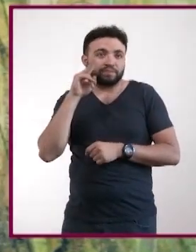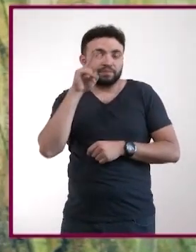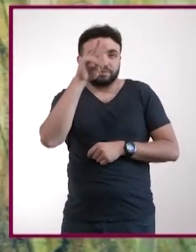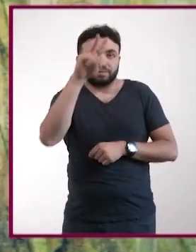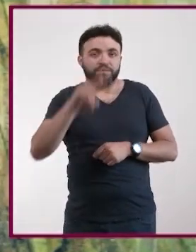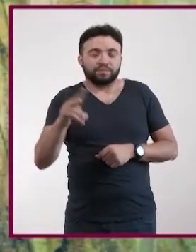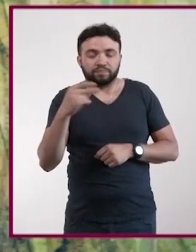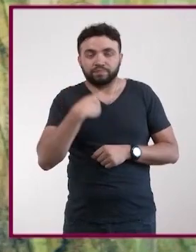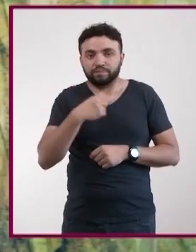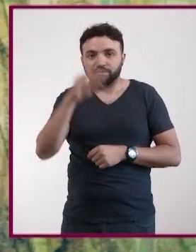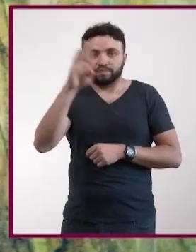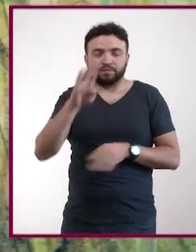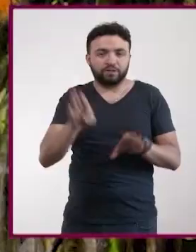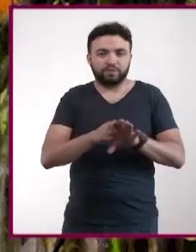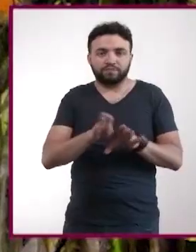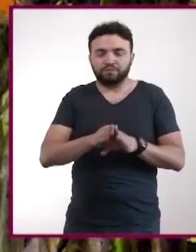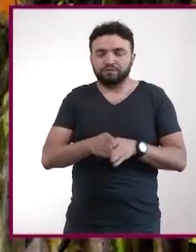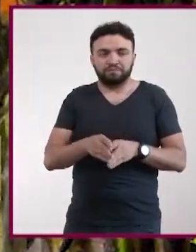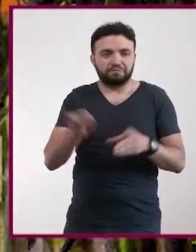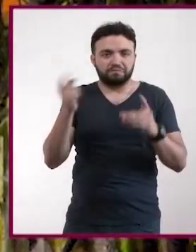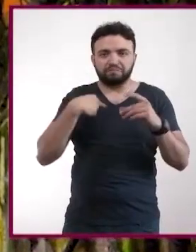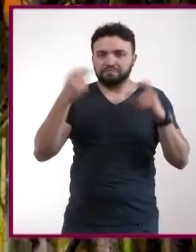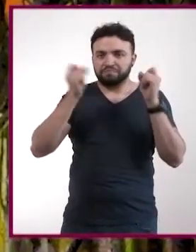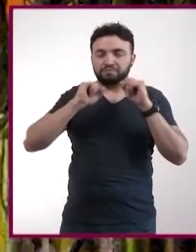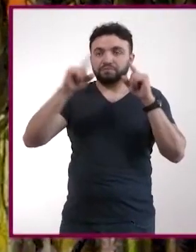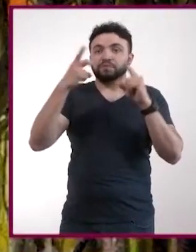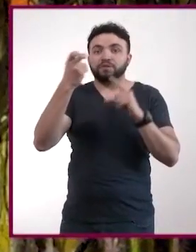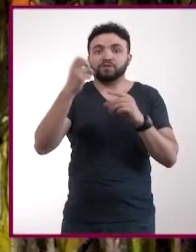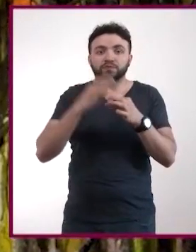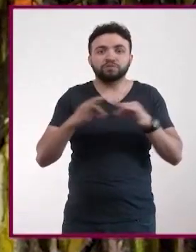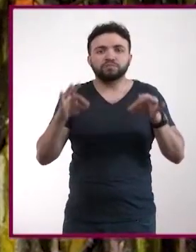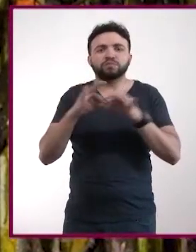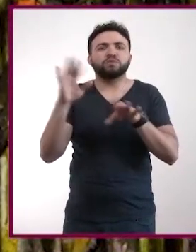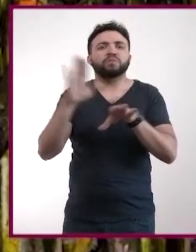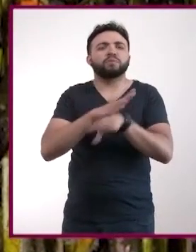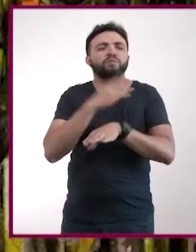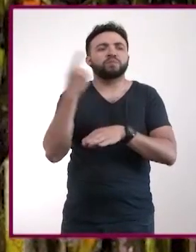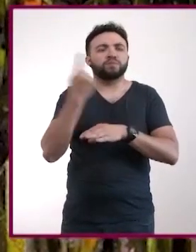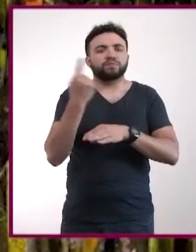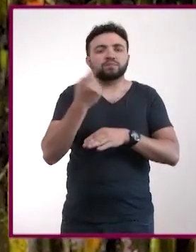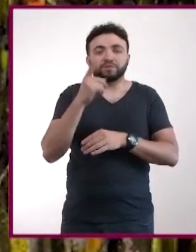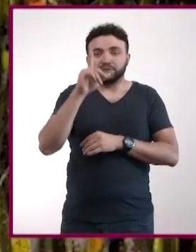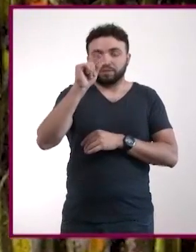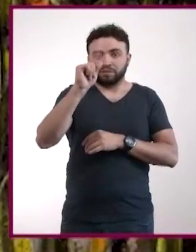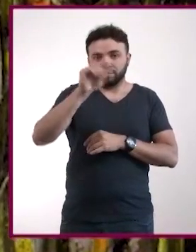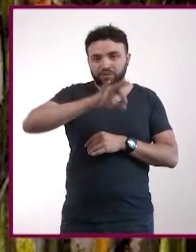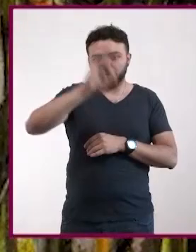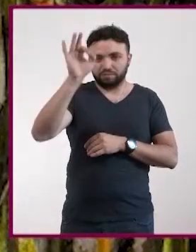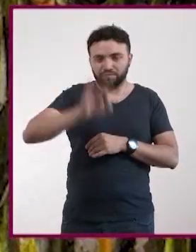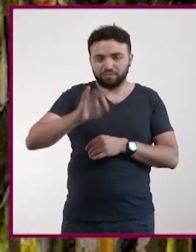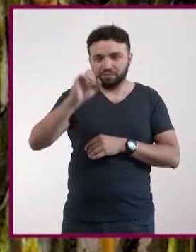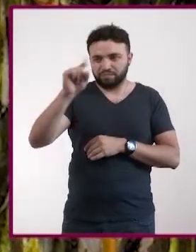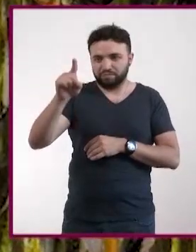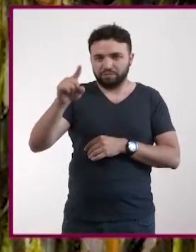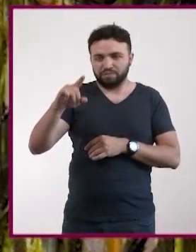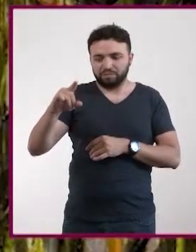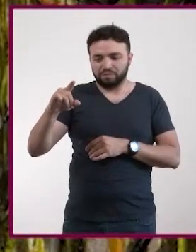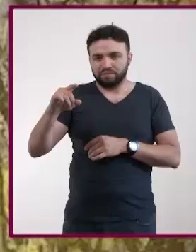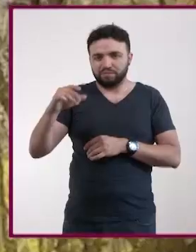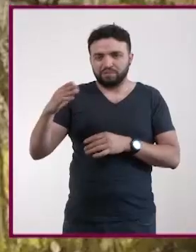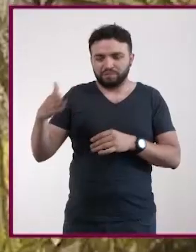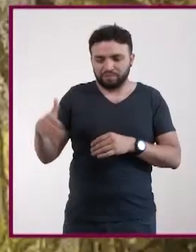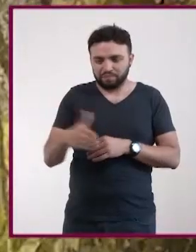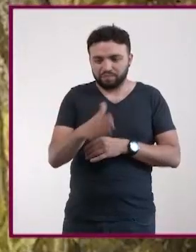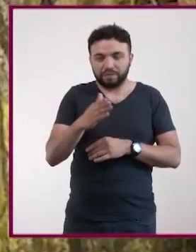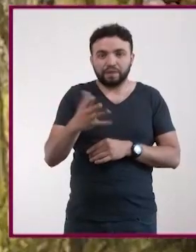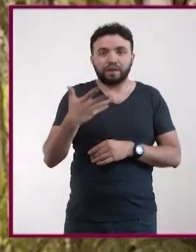parece increíble. Son importantísimos porque el 70% de las especies marinas, más o